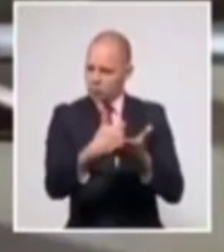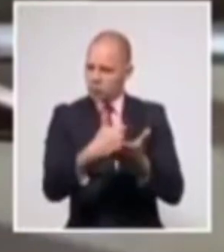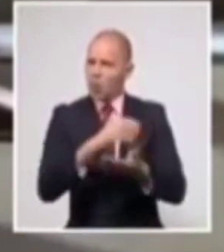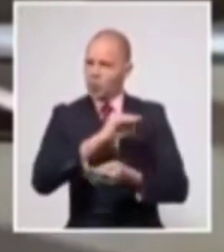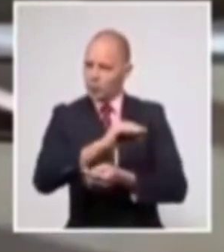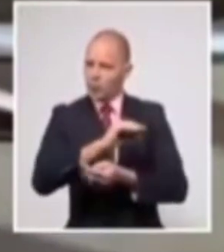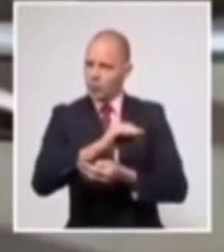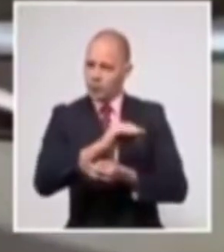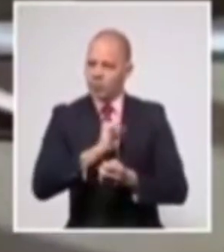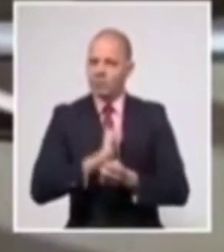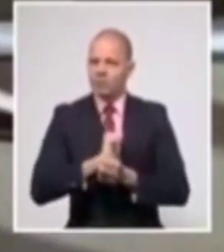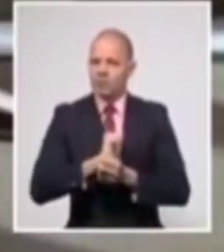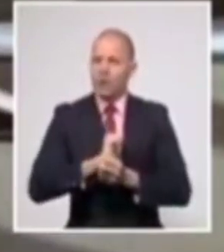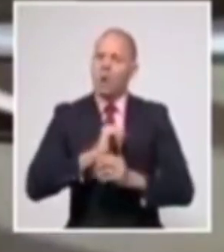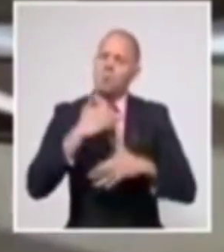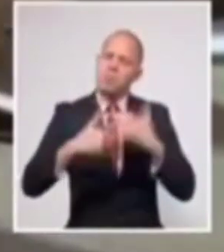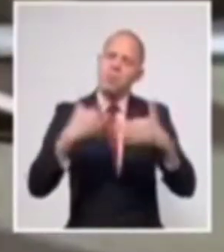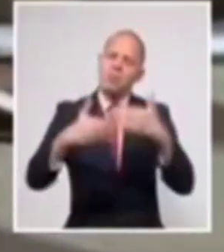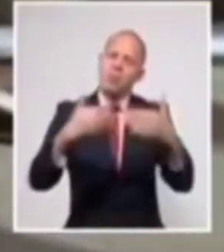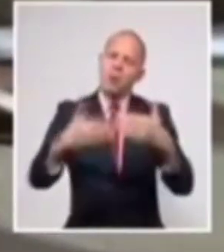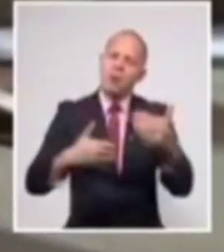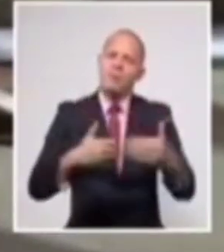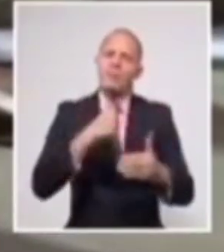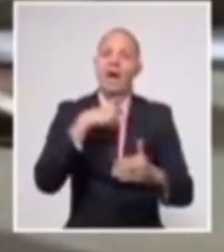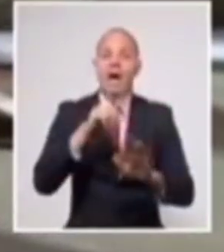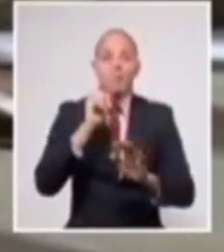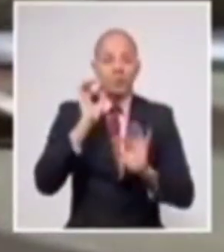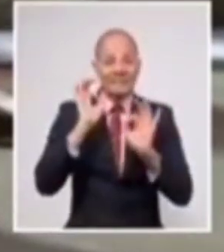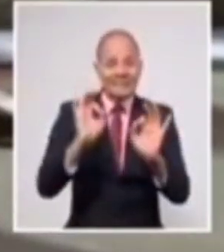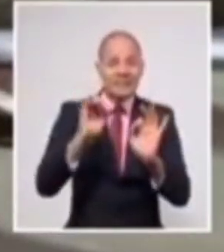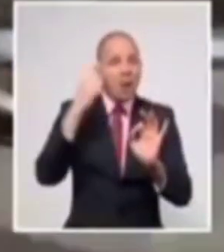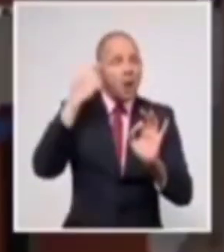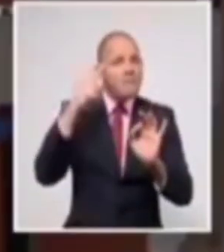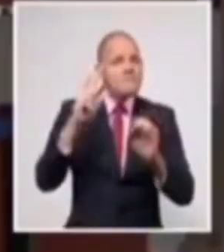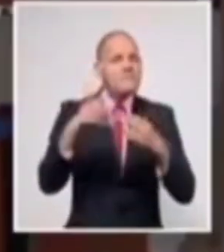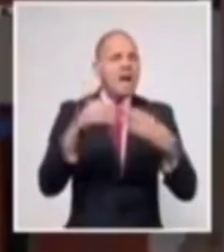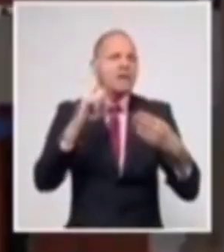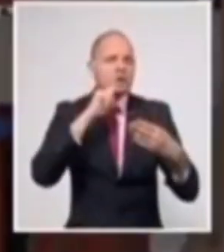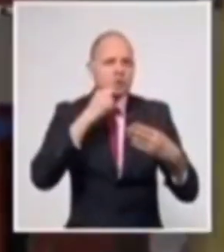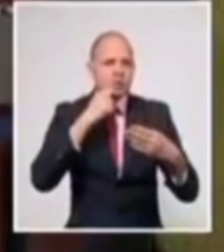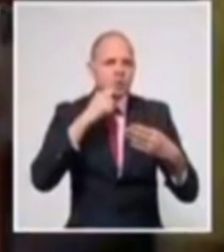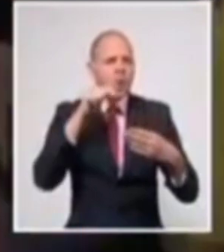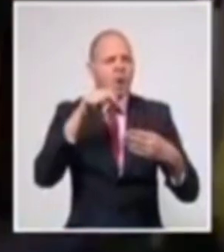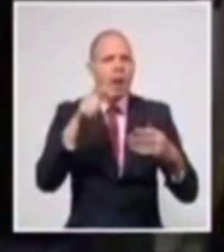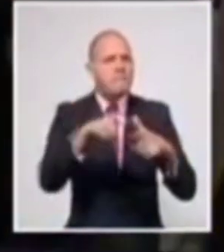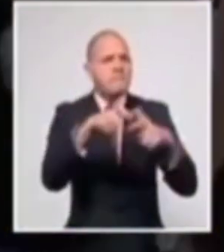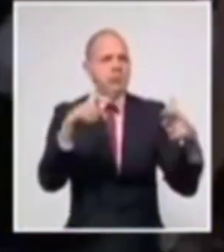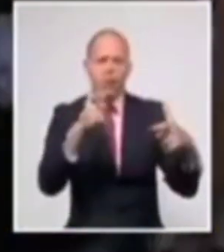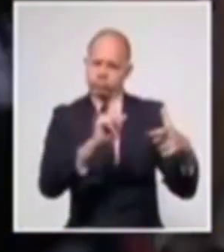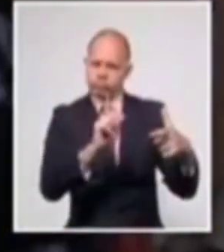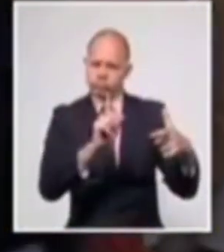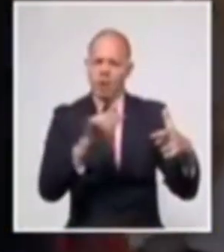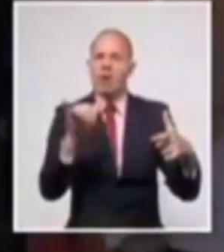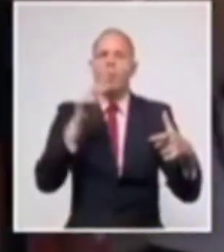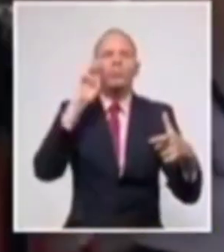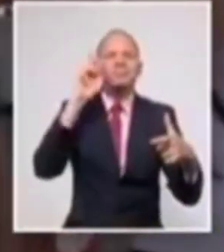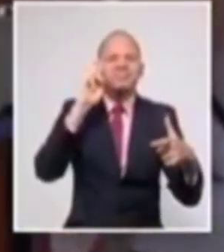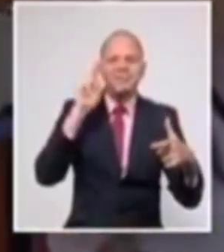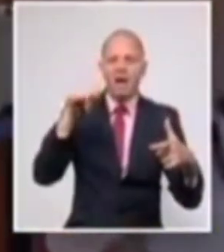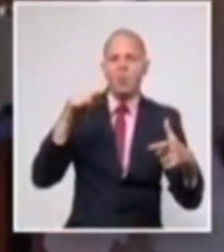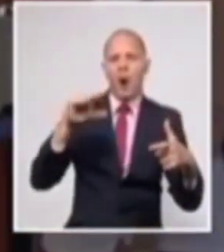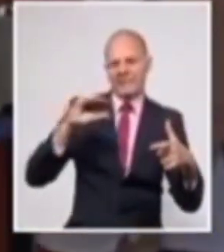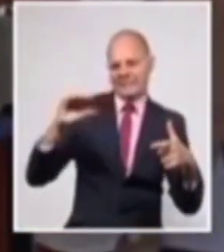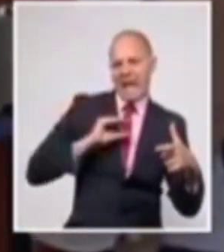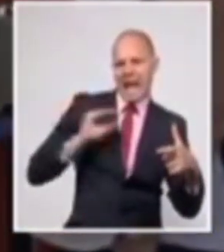de cuba señala que la dolarización nunca alcanzó la totalidad de la economía pues los salarios la seguridad y asistencia social